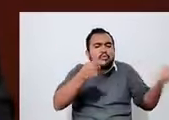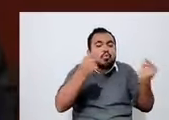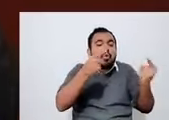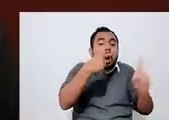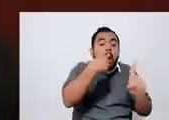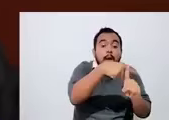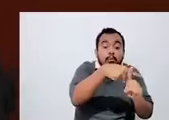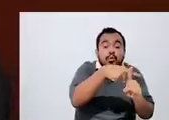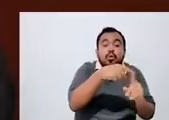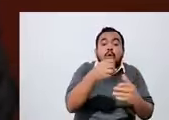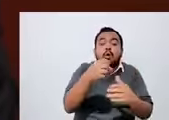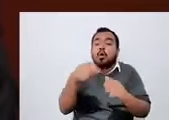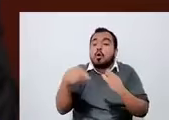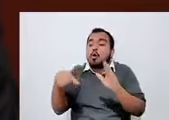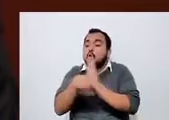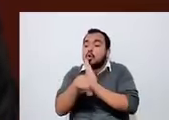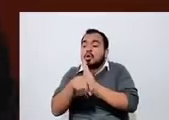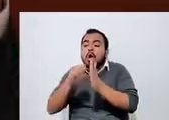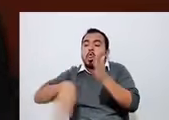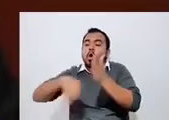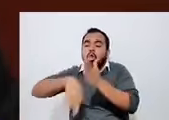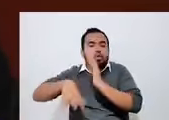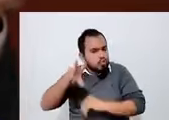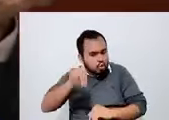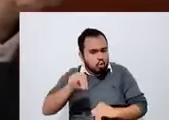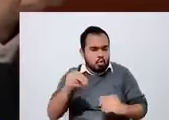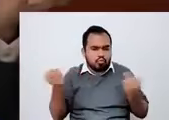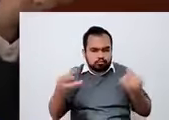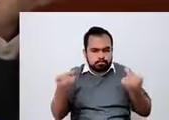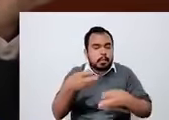argumentos en contra. Por lo tanto, en sí mismo no va a mejorar.